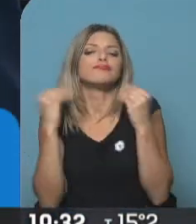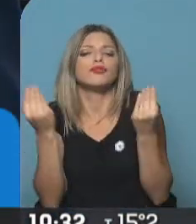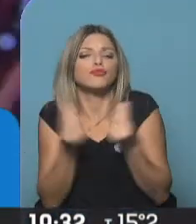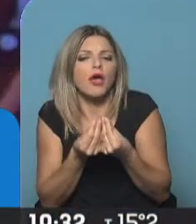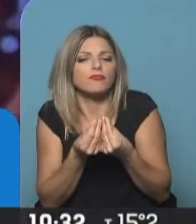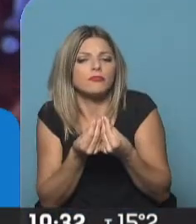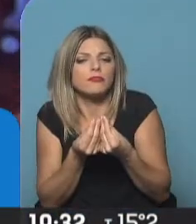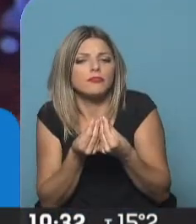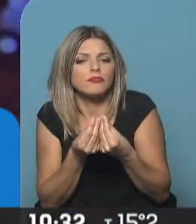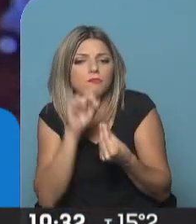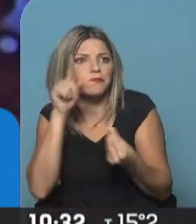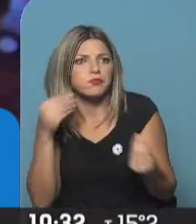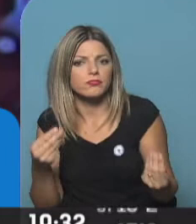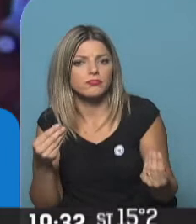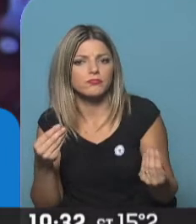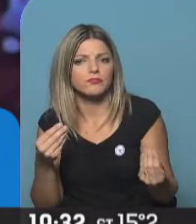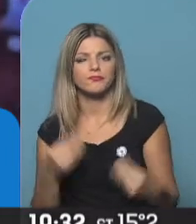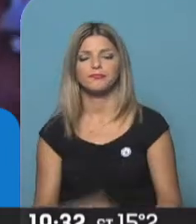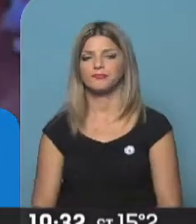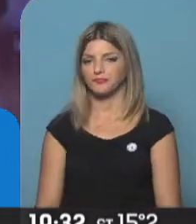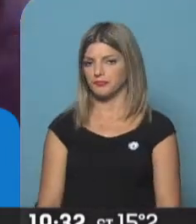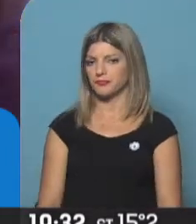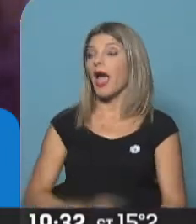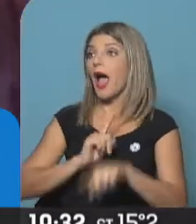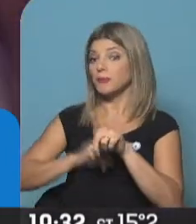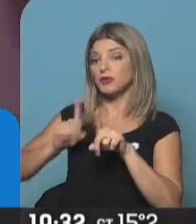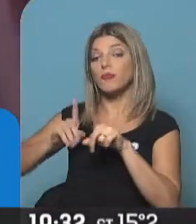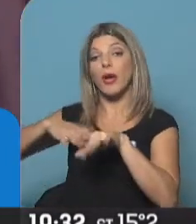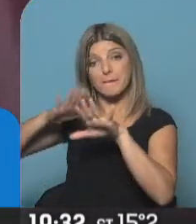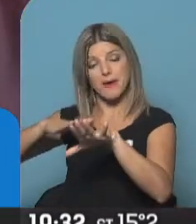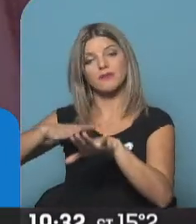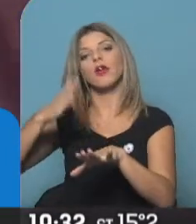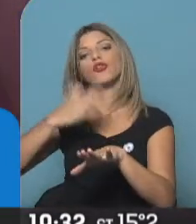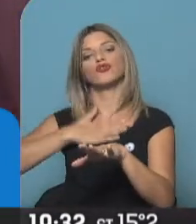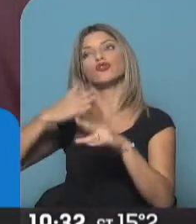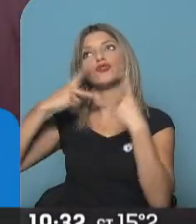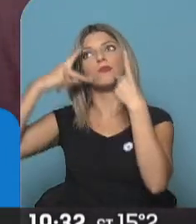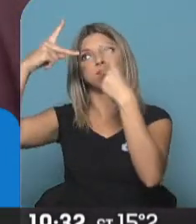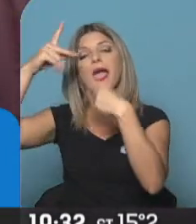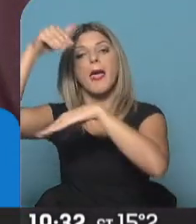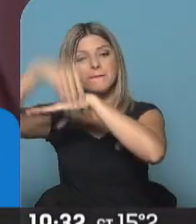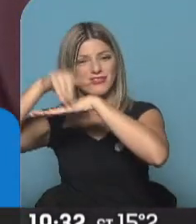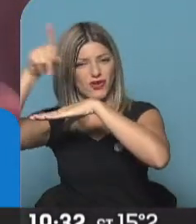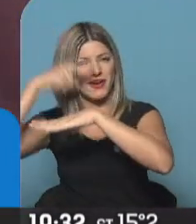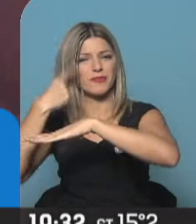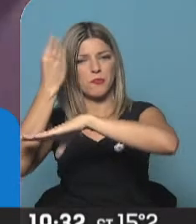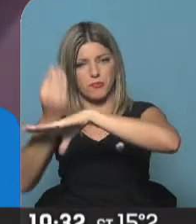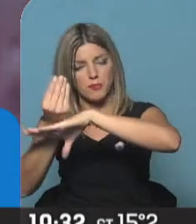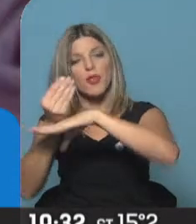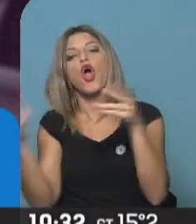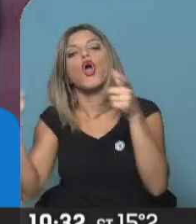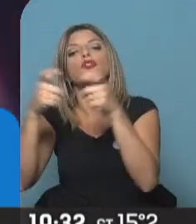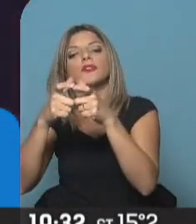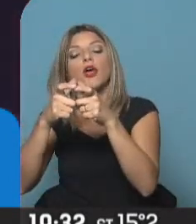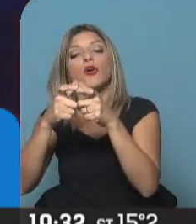daba esta esta manifestación en la calle en buenos aires- nosotros estábamos en misiones en el consejo federal de educación que reúne a todos los ministros de educación